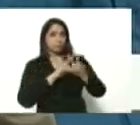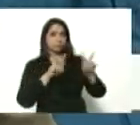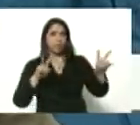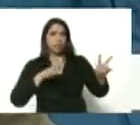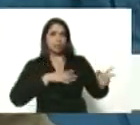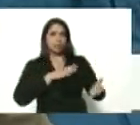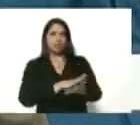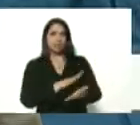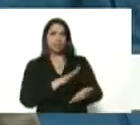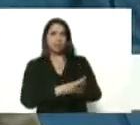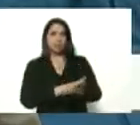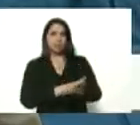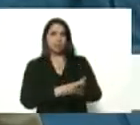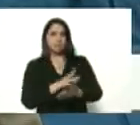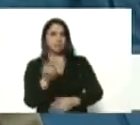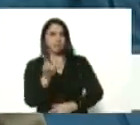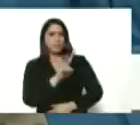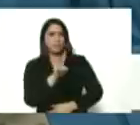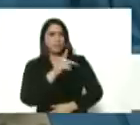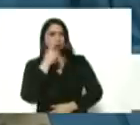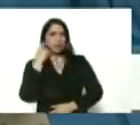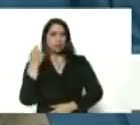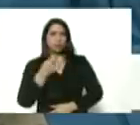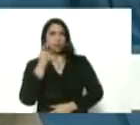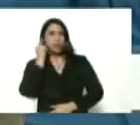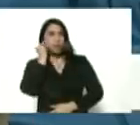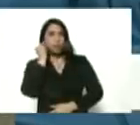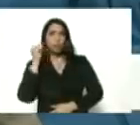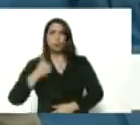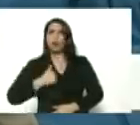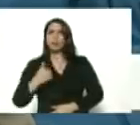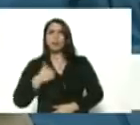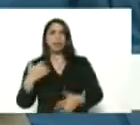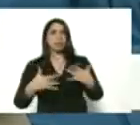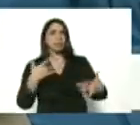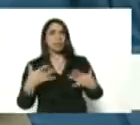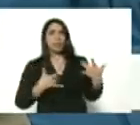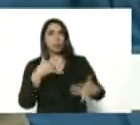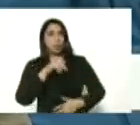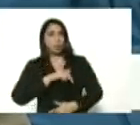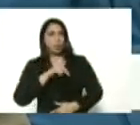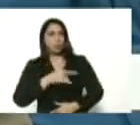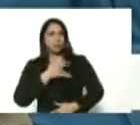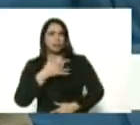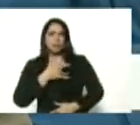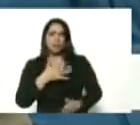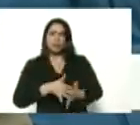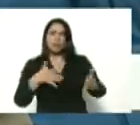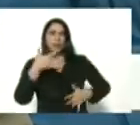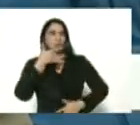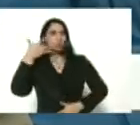la tranquilidad de los venezolanos en cualquier evento. Yo hoy siento